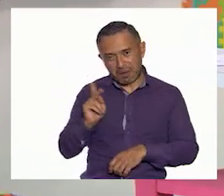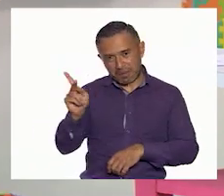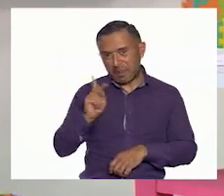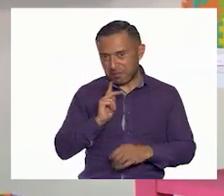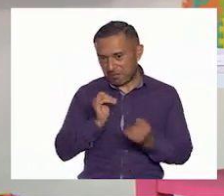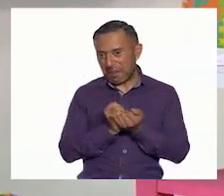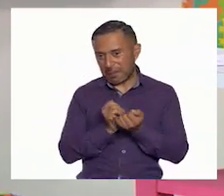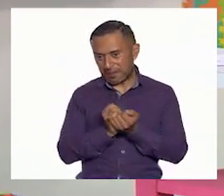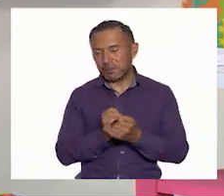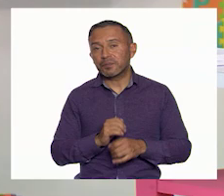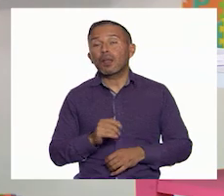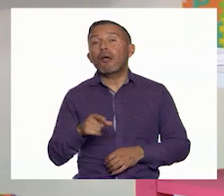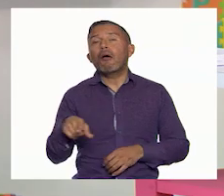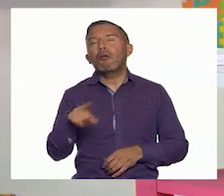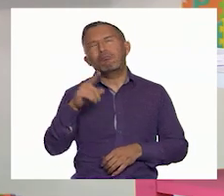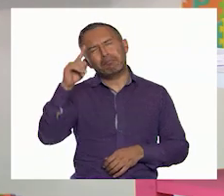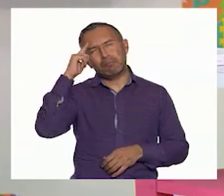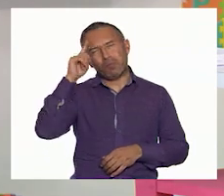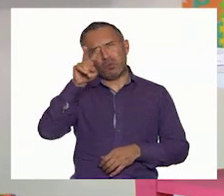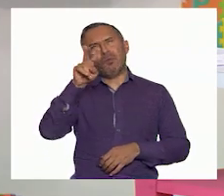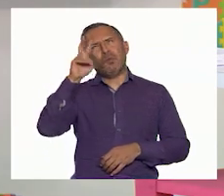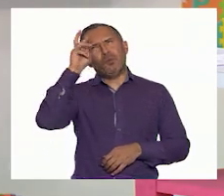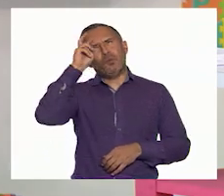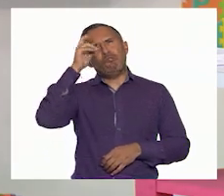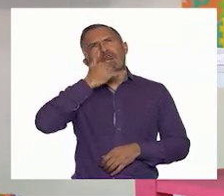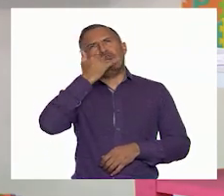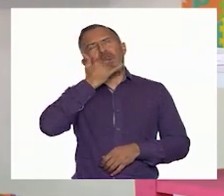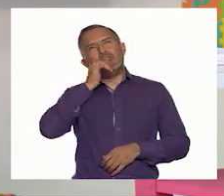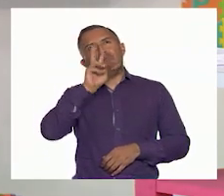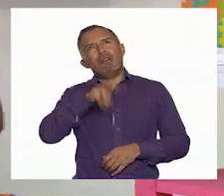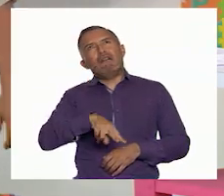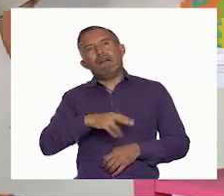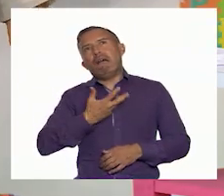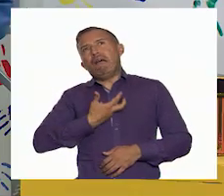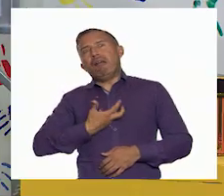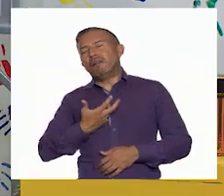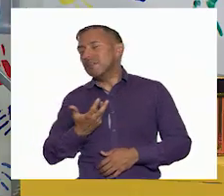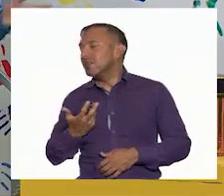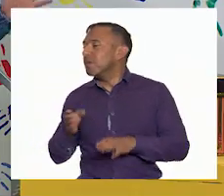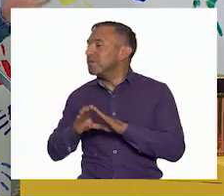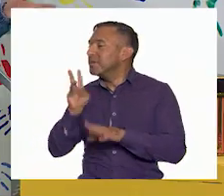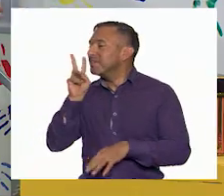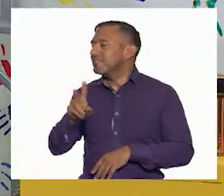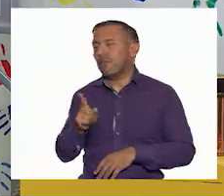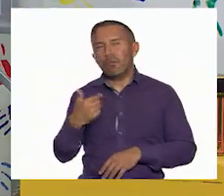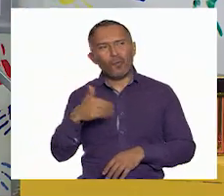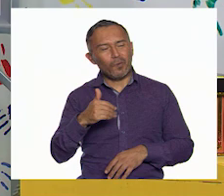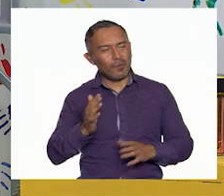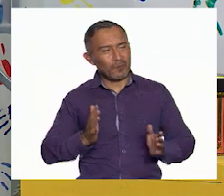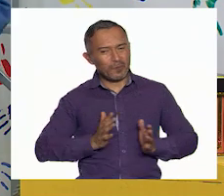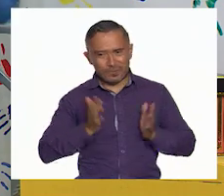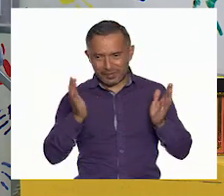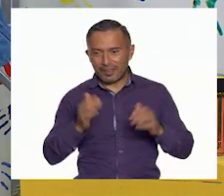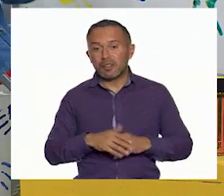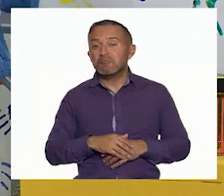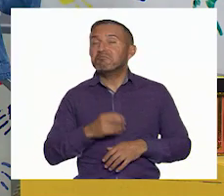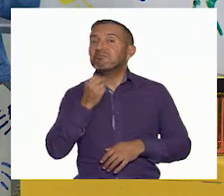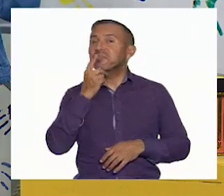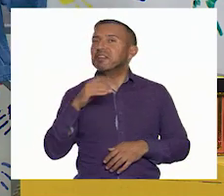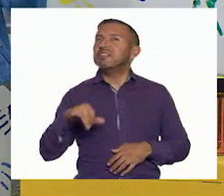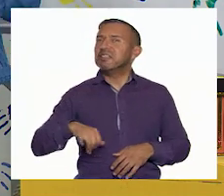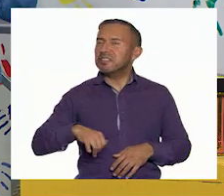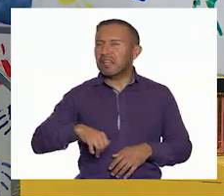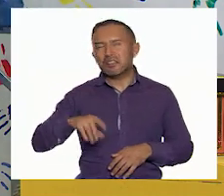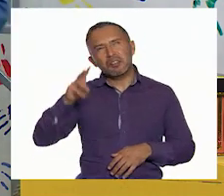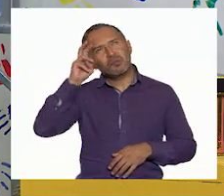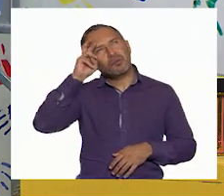se imaginaban esas cosas y pensaban que eran reales. ¿Qué te parece eso, Pili? Ay, es sorprendente. Y es interesante imaginar